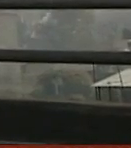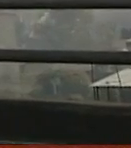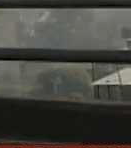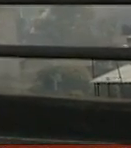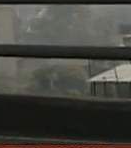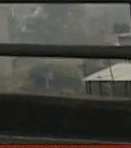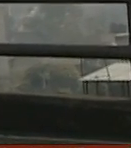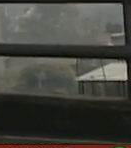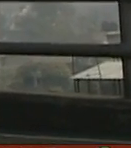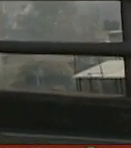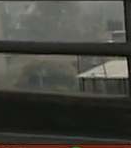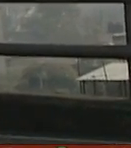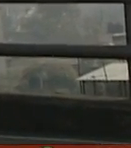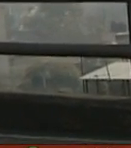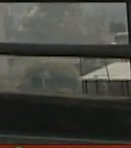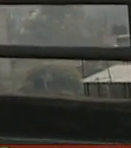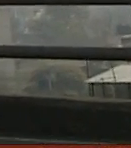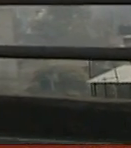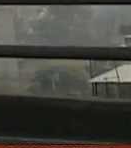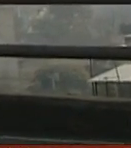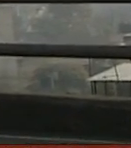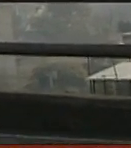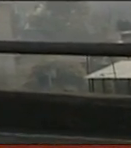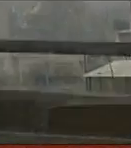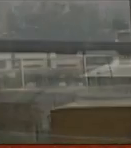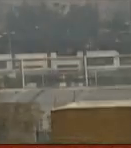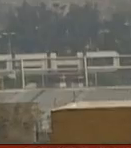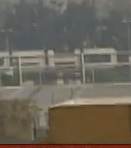mercancías, para el trabajo en las industrias, la producción.